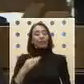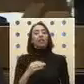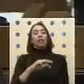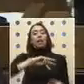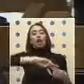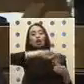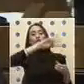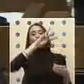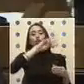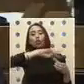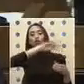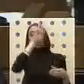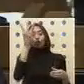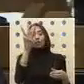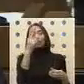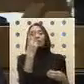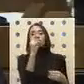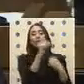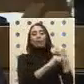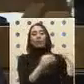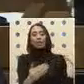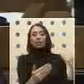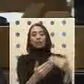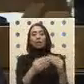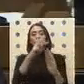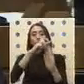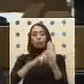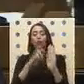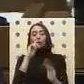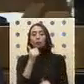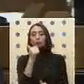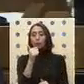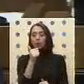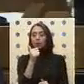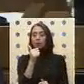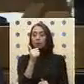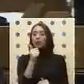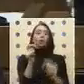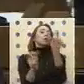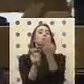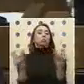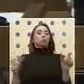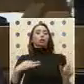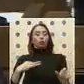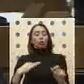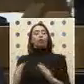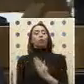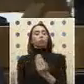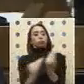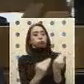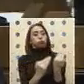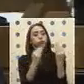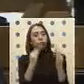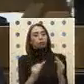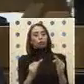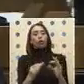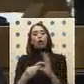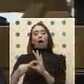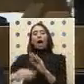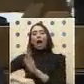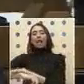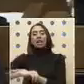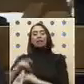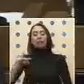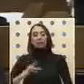años llevó adelante un proyecto exitoso que fue refrendado popularmente, y la Alianza por